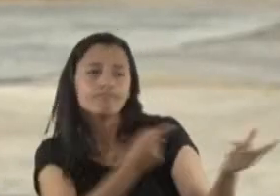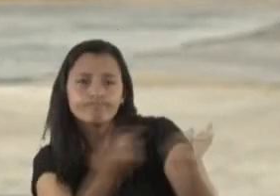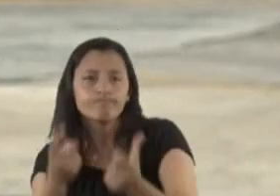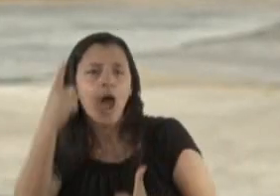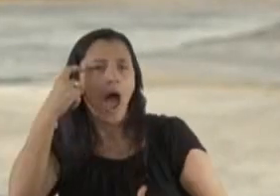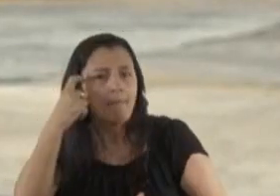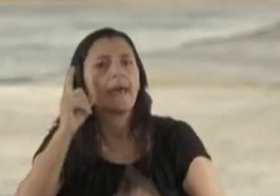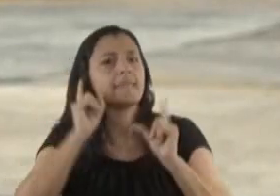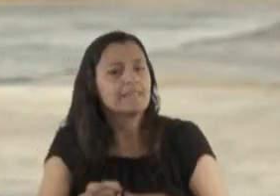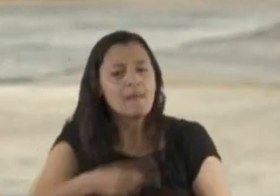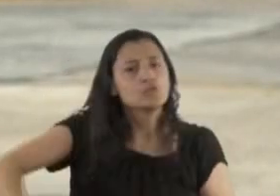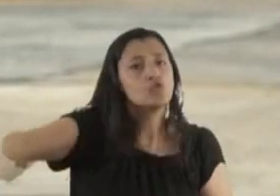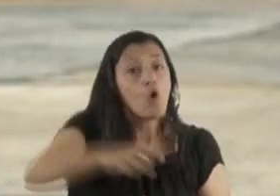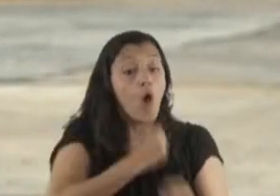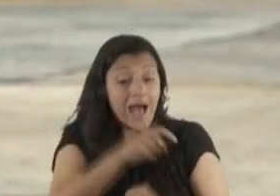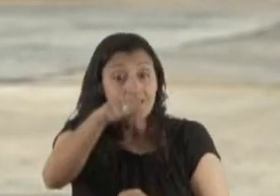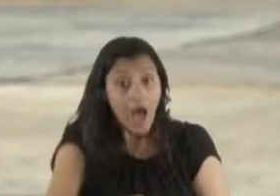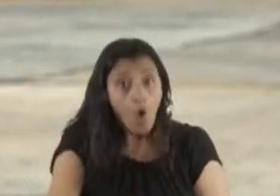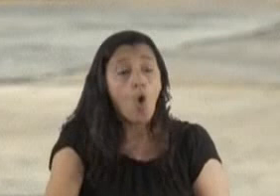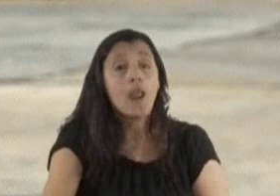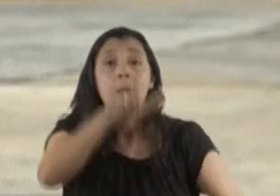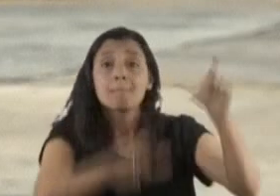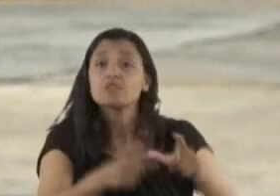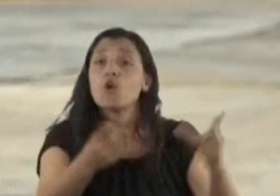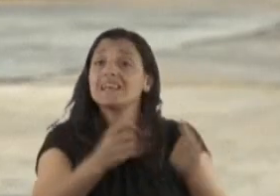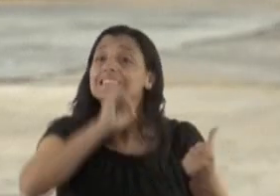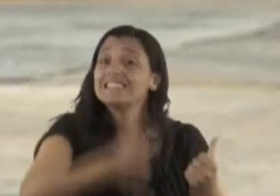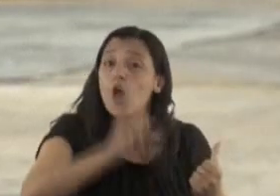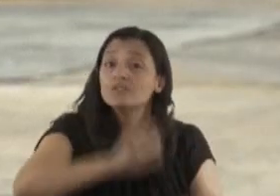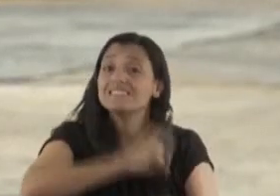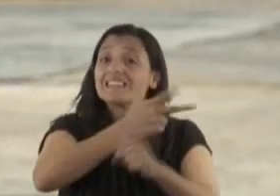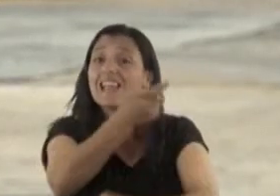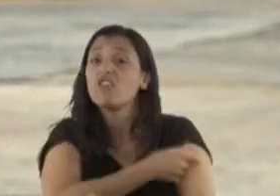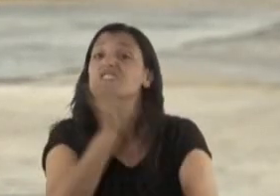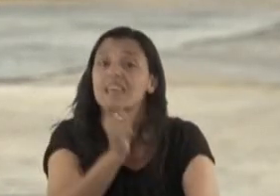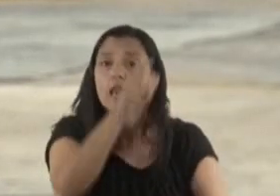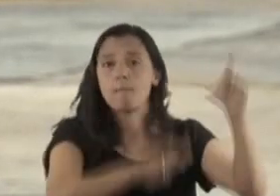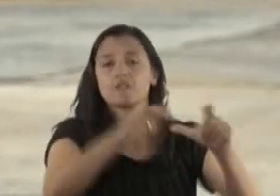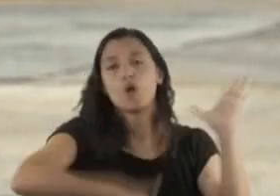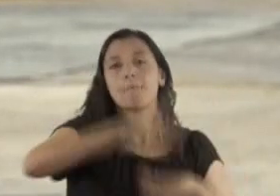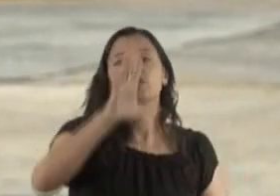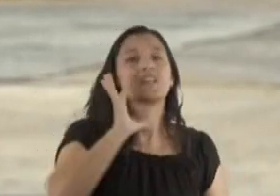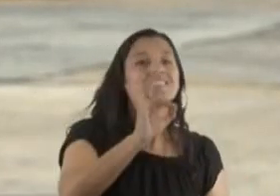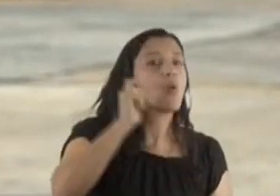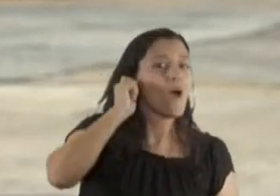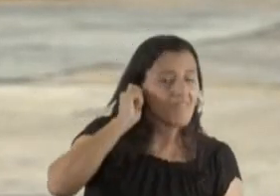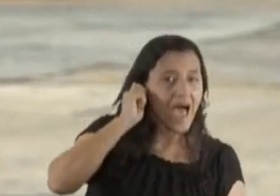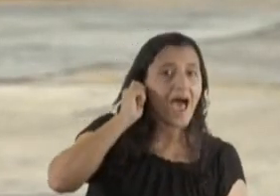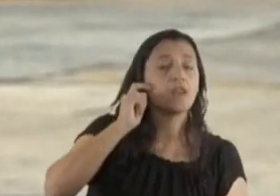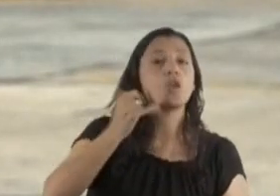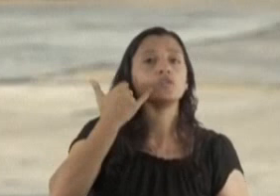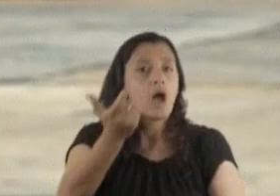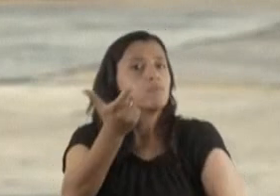hasta ahora quienes requieren tercera dosis son los mayores de 50 años que recibieron scinopharm y los inmunocomprometidos